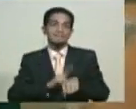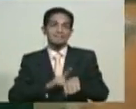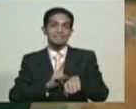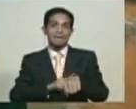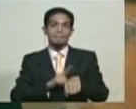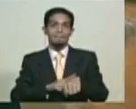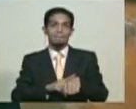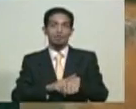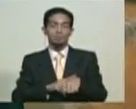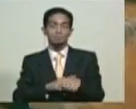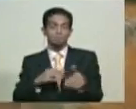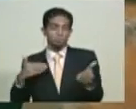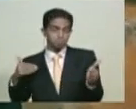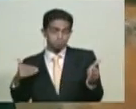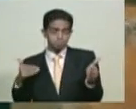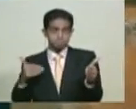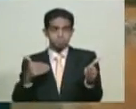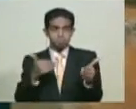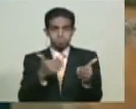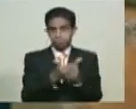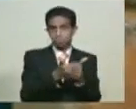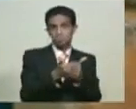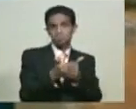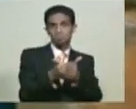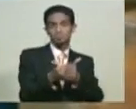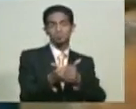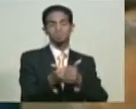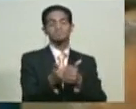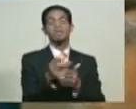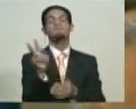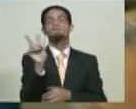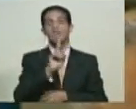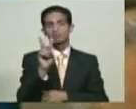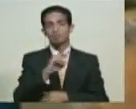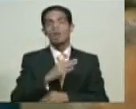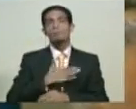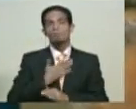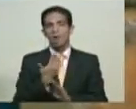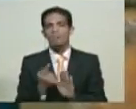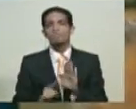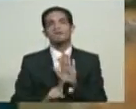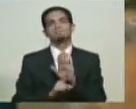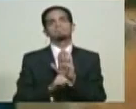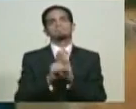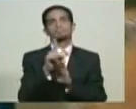costo social, político y económico bajo, Venezuela supere los problemas que tiene.